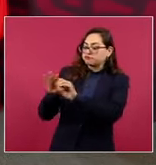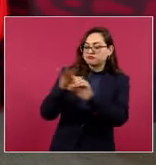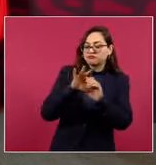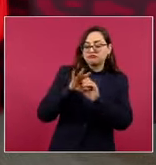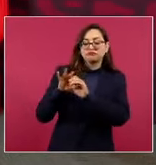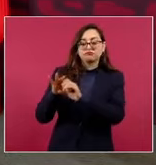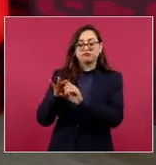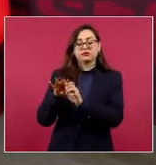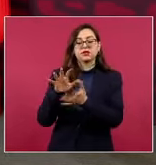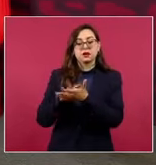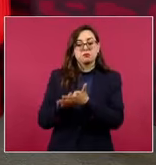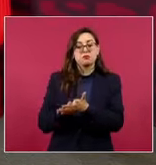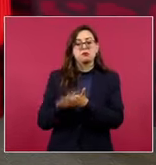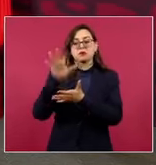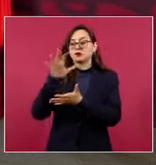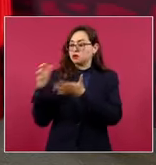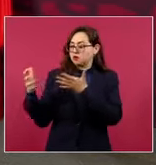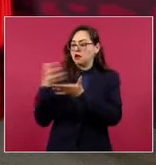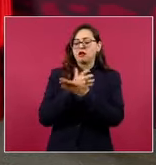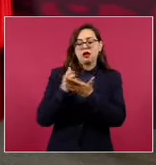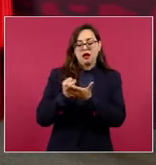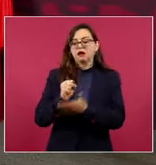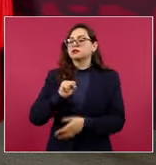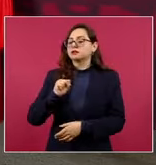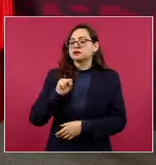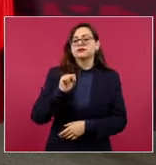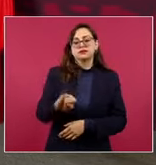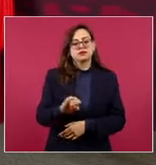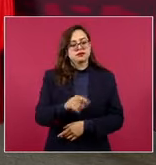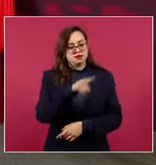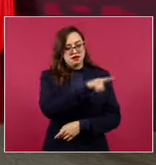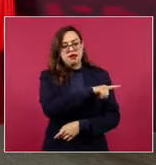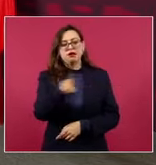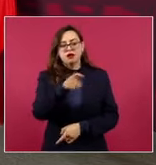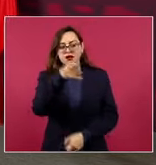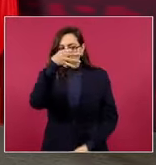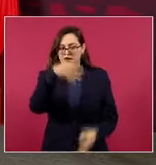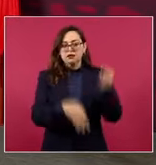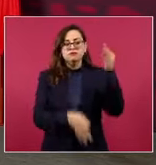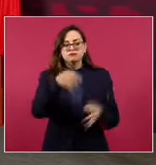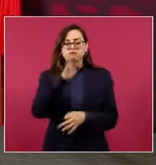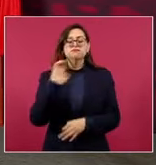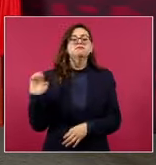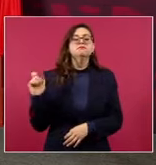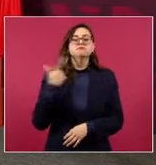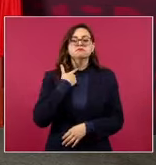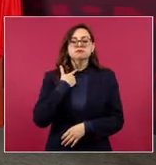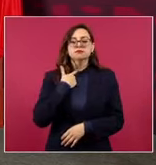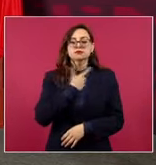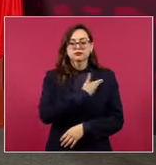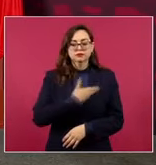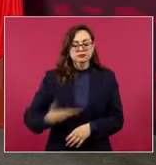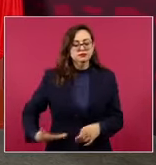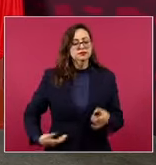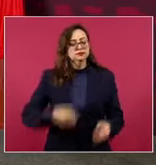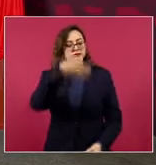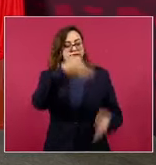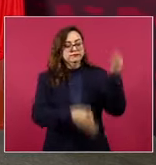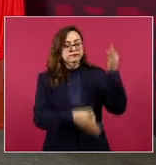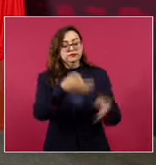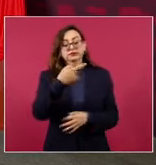aunque la mayoría votó para que se enjuiciara a los expresidentes de acuerdo a la ley, no